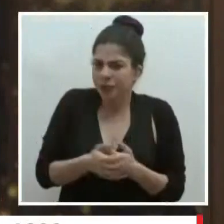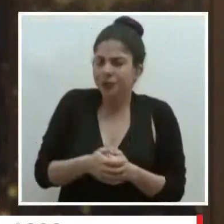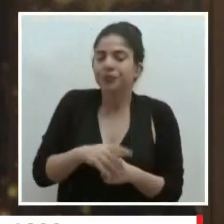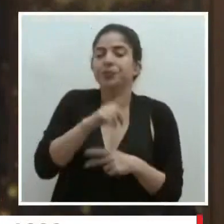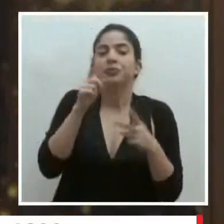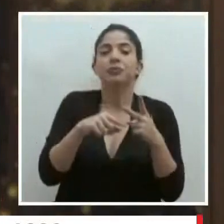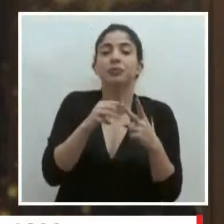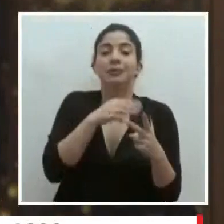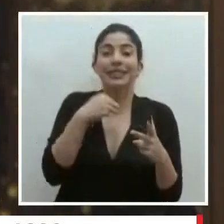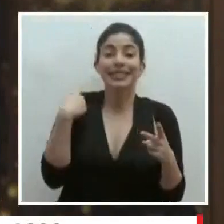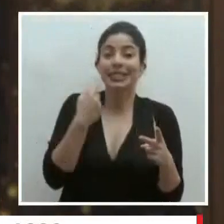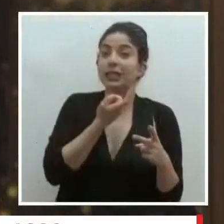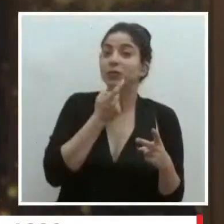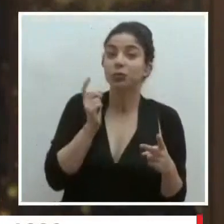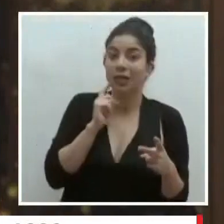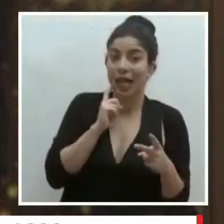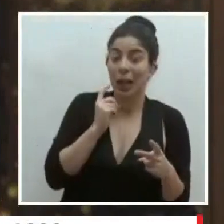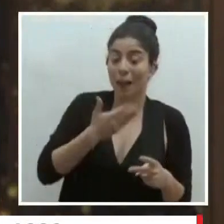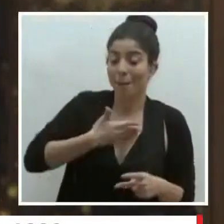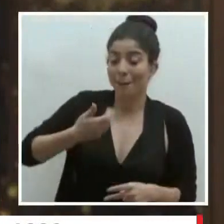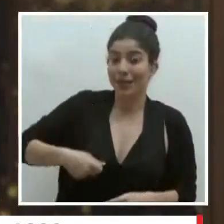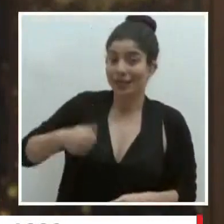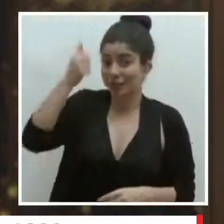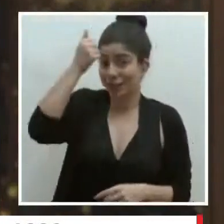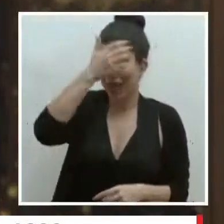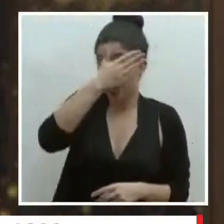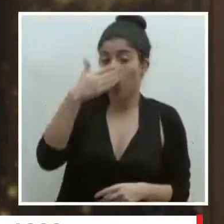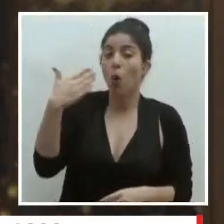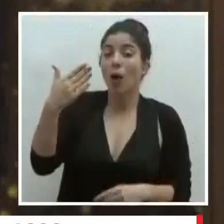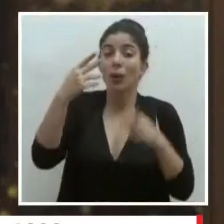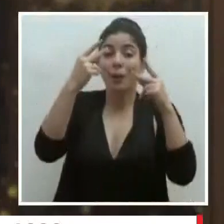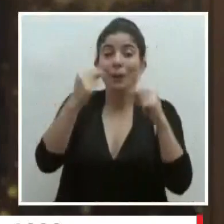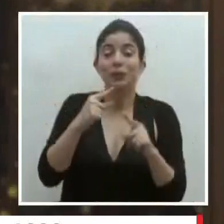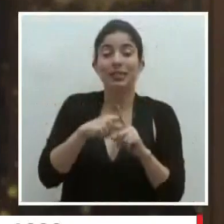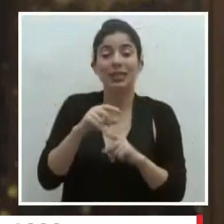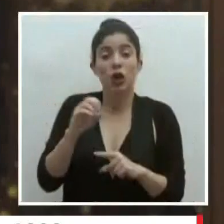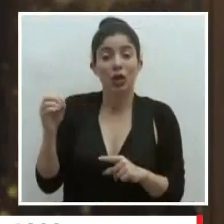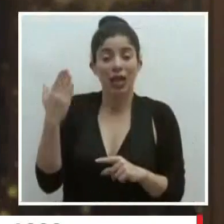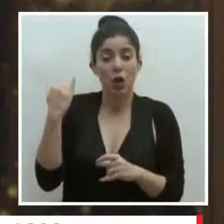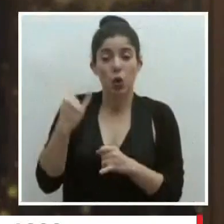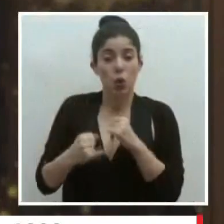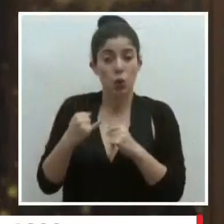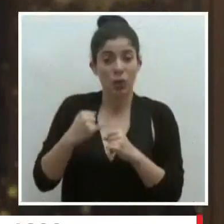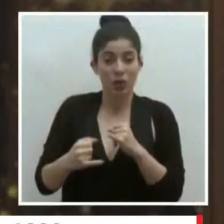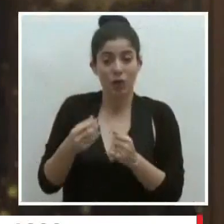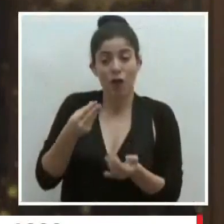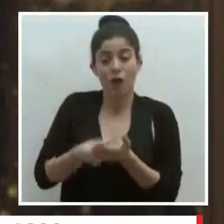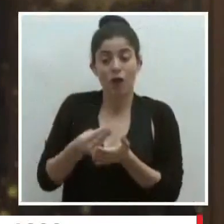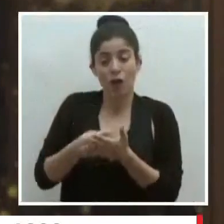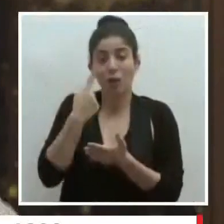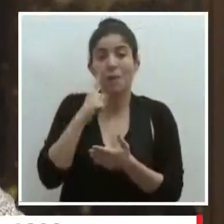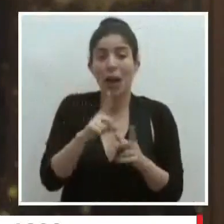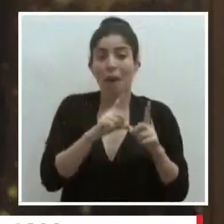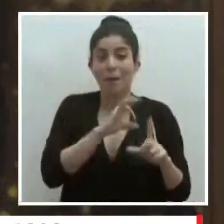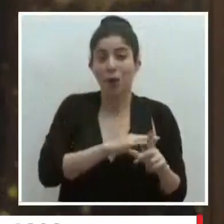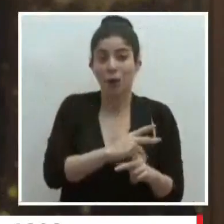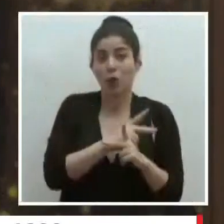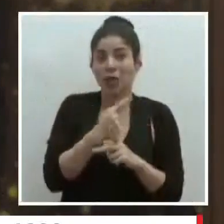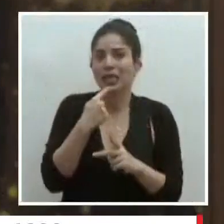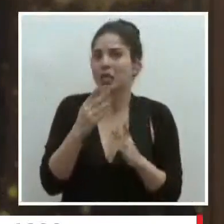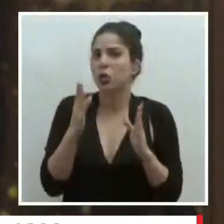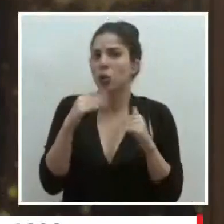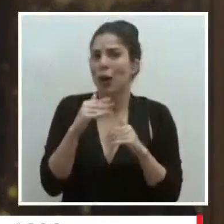la ministra Garrido, el presidente Alvarado, cuando se rechazó el presupuesto extraordinario, el último, con recursos para el bono proteger, dijo que no tenían plan